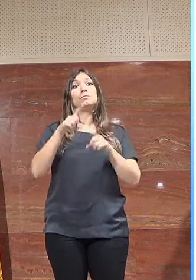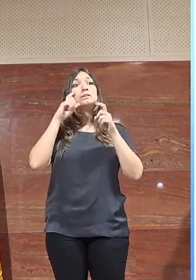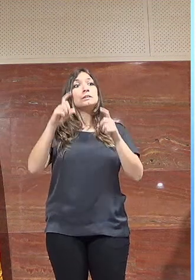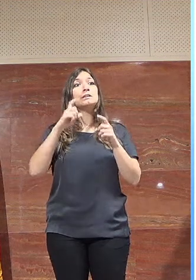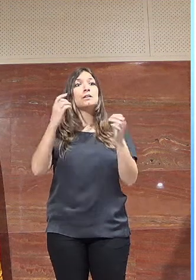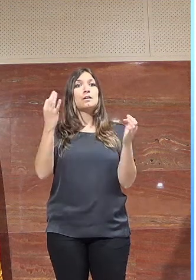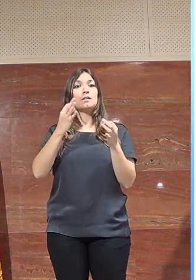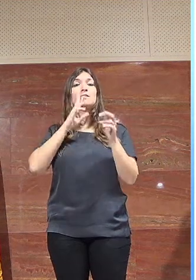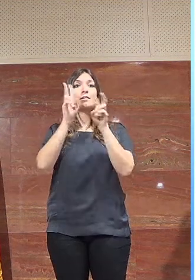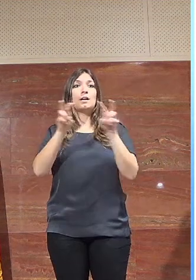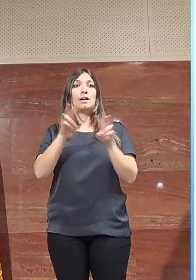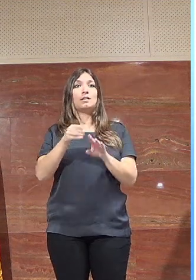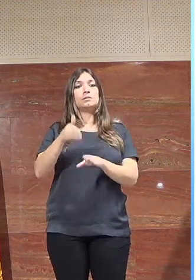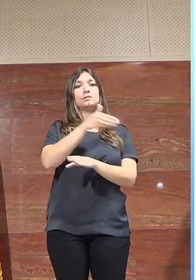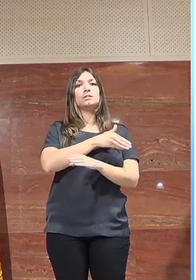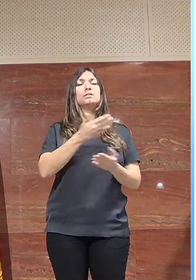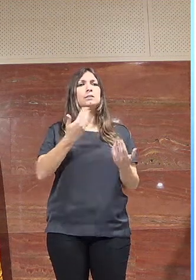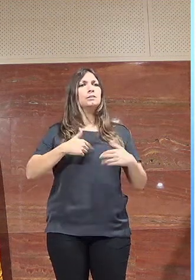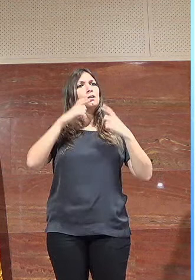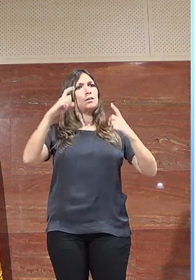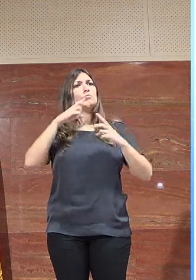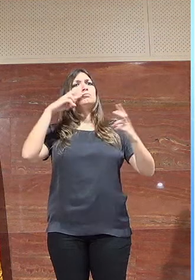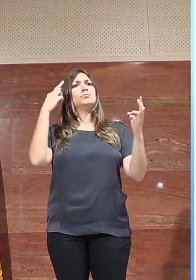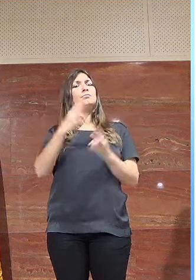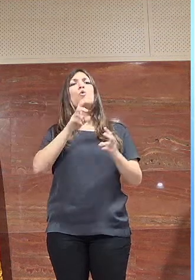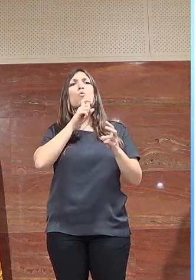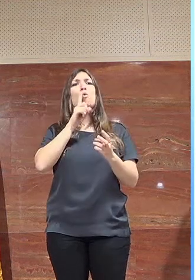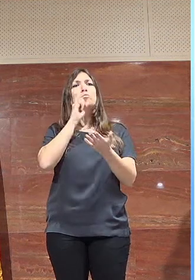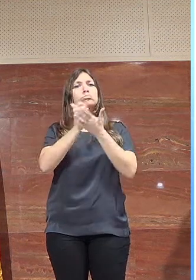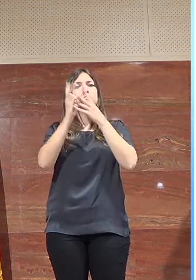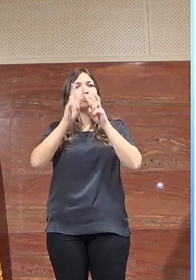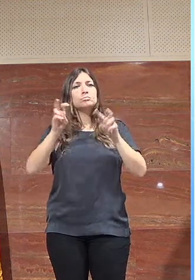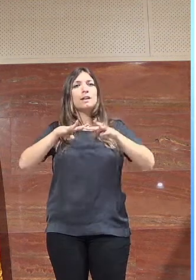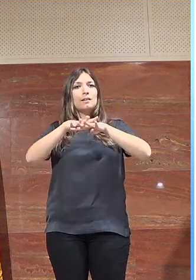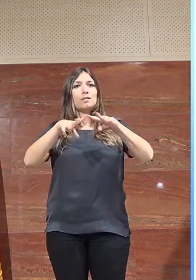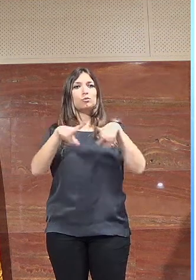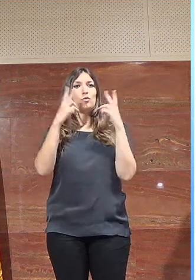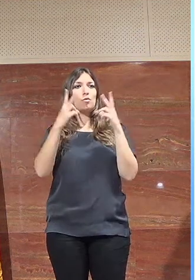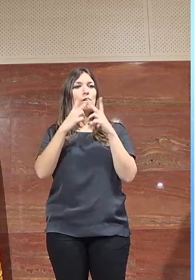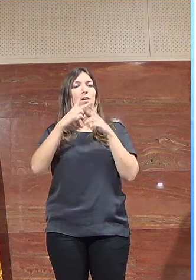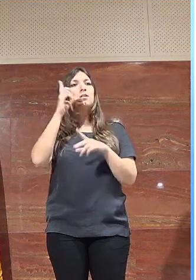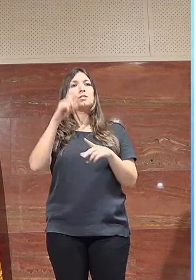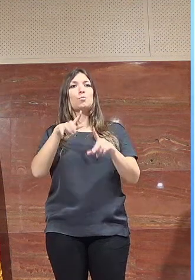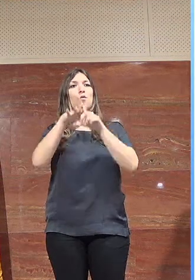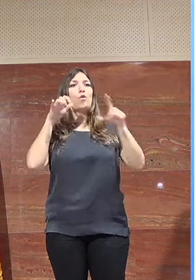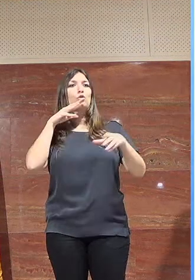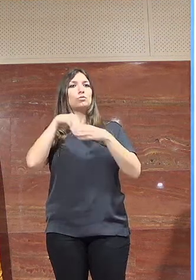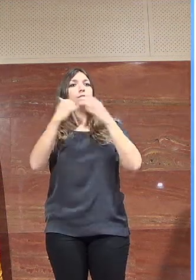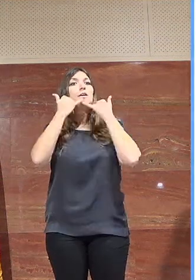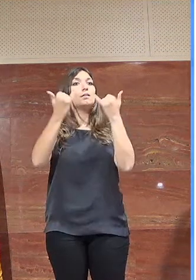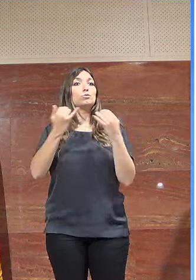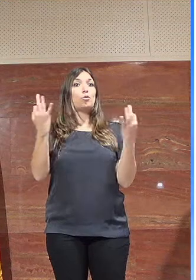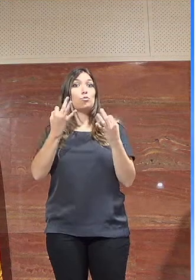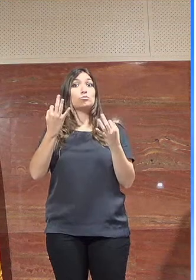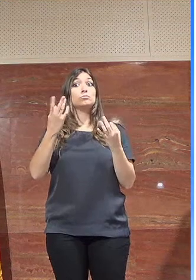ampliar el análisis anterior. Bueno, eso hemos intentado hacerlo explorando en redes sociales y en foros electrónicos, que son los